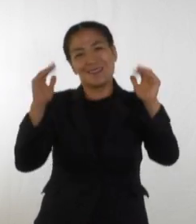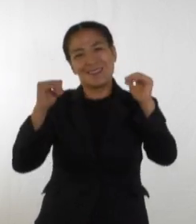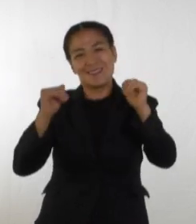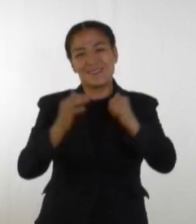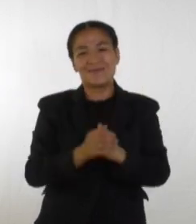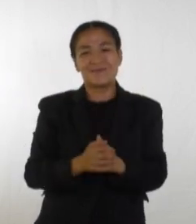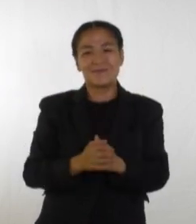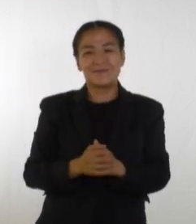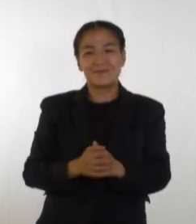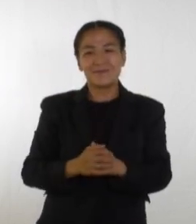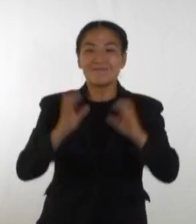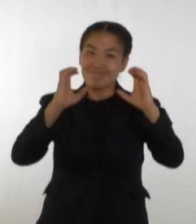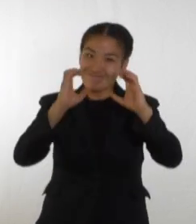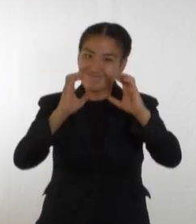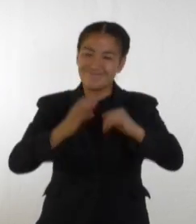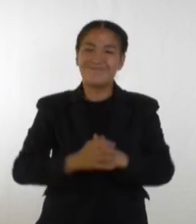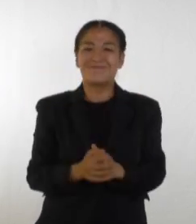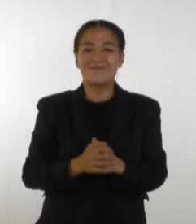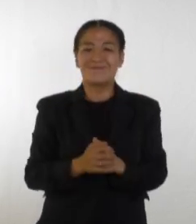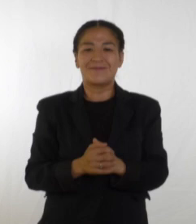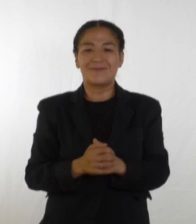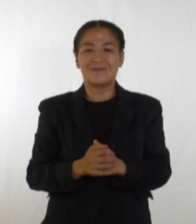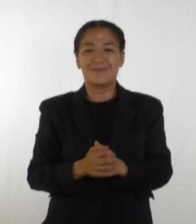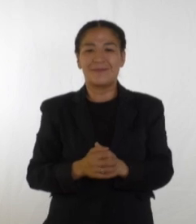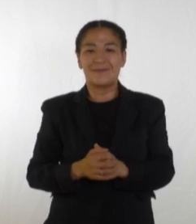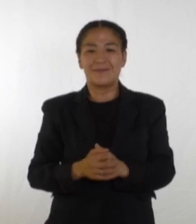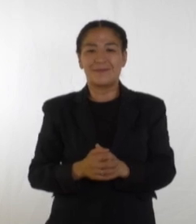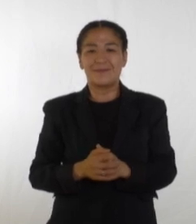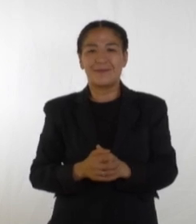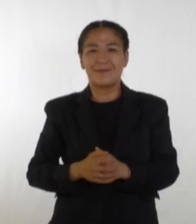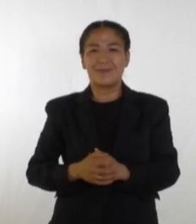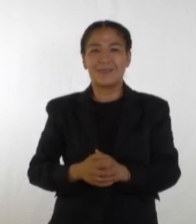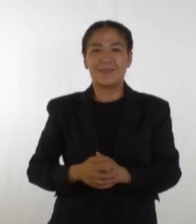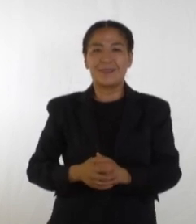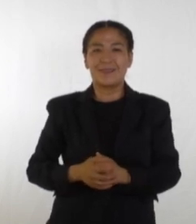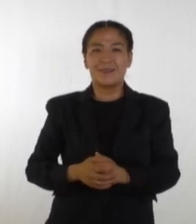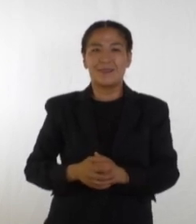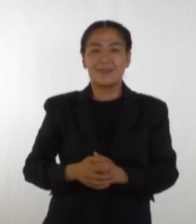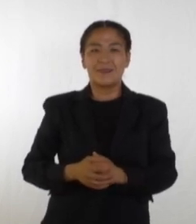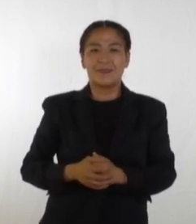YouTube. ¡Adiós! Cuídense.